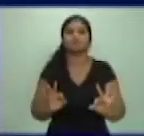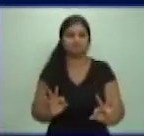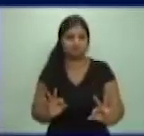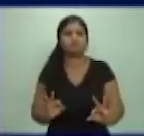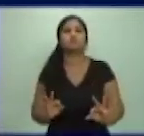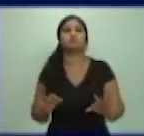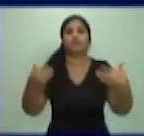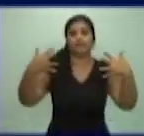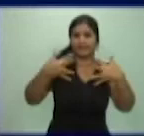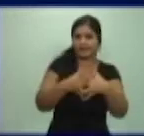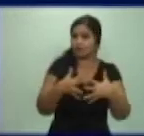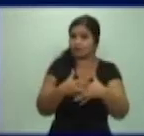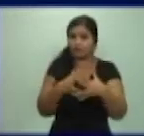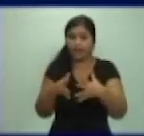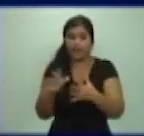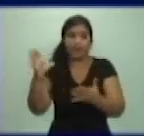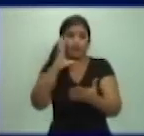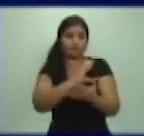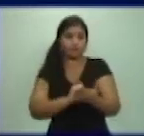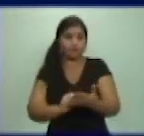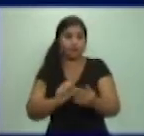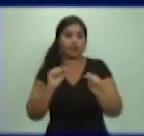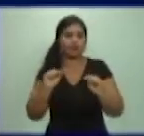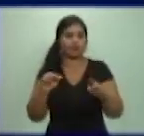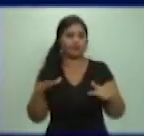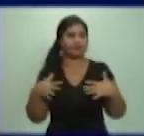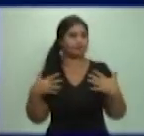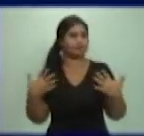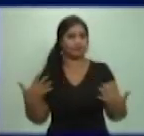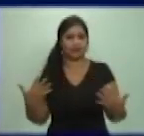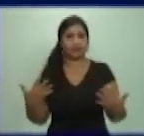entre sí, conforman entonces